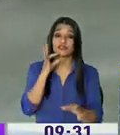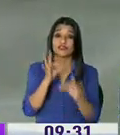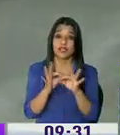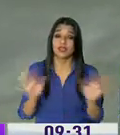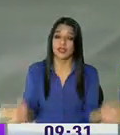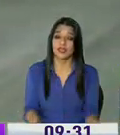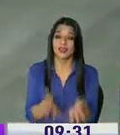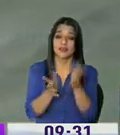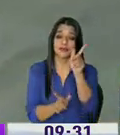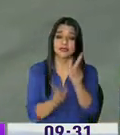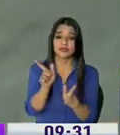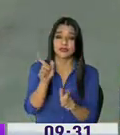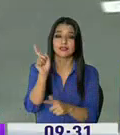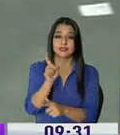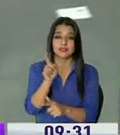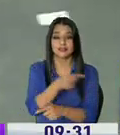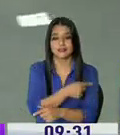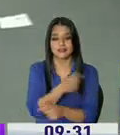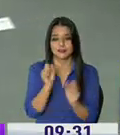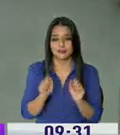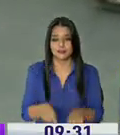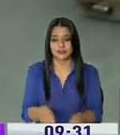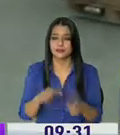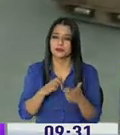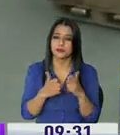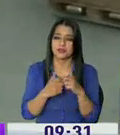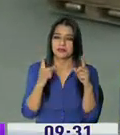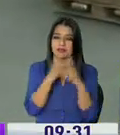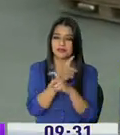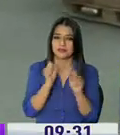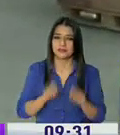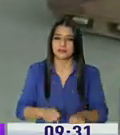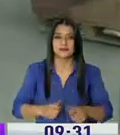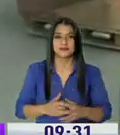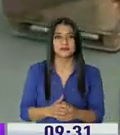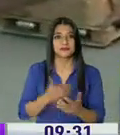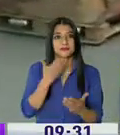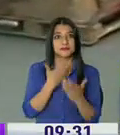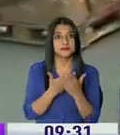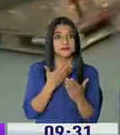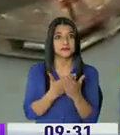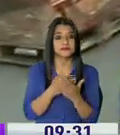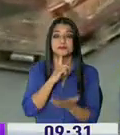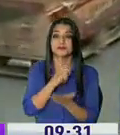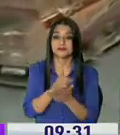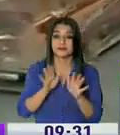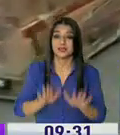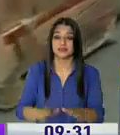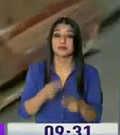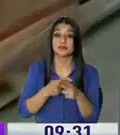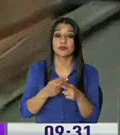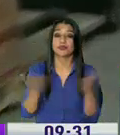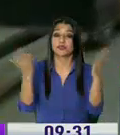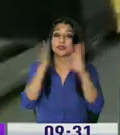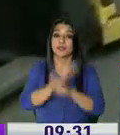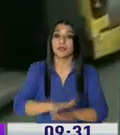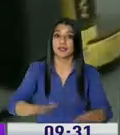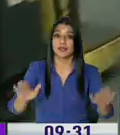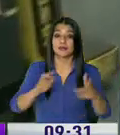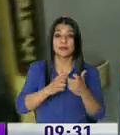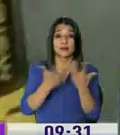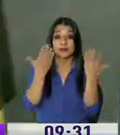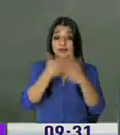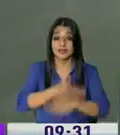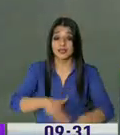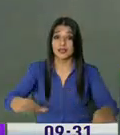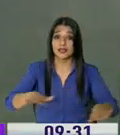ánimo para todas esas personas que se encuentran atravesando estas calamidades. Muchísimas gracias, así es, muy pronto terminará todo esto.